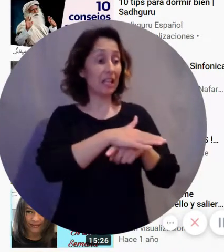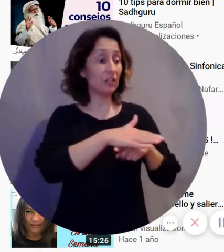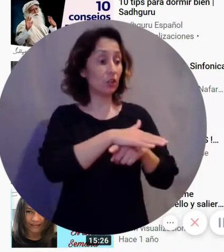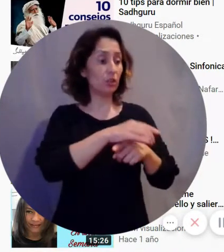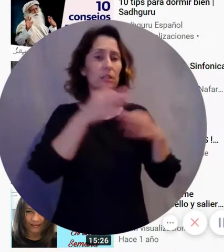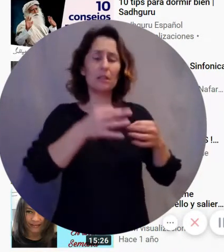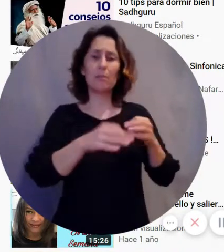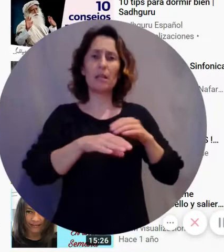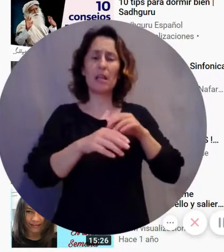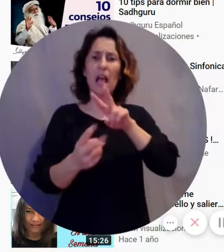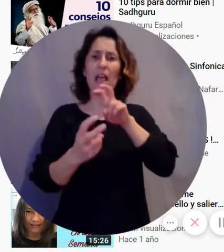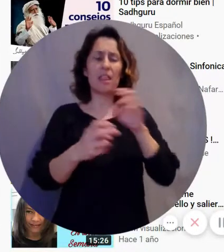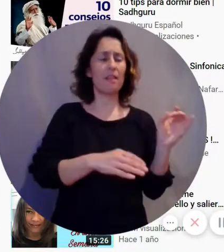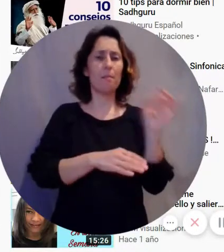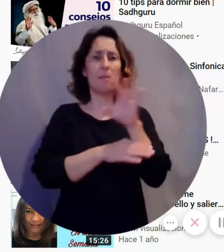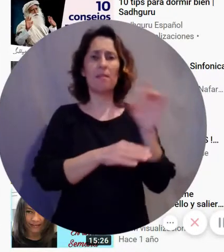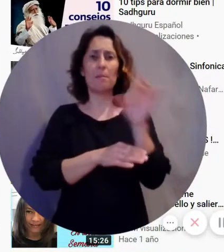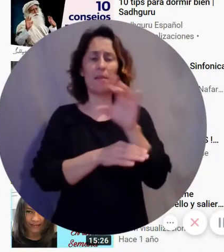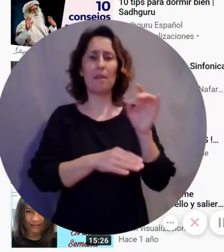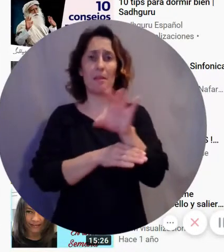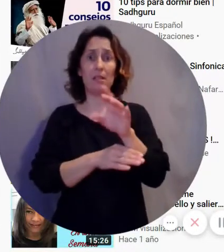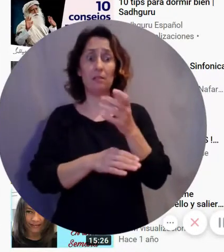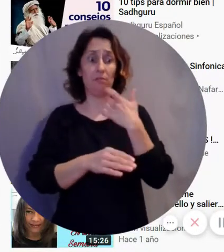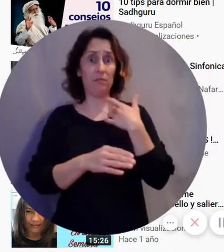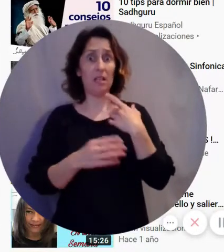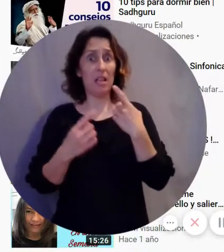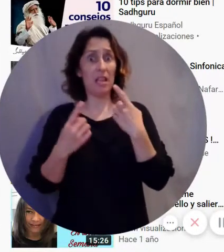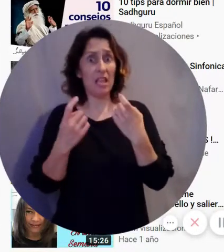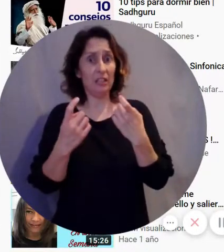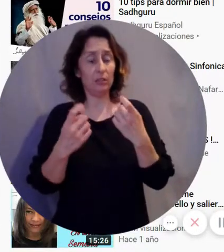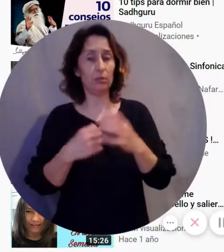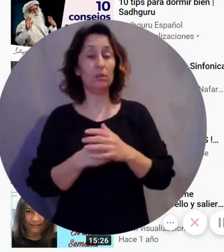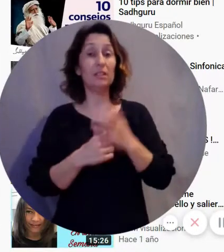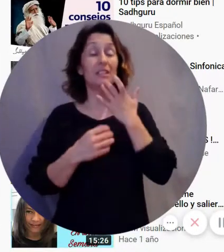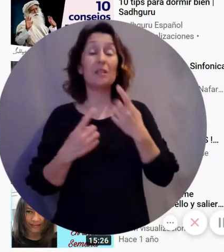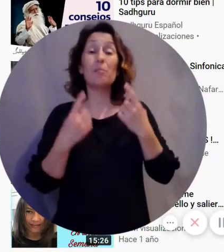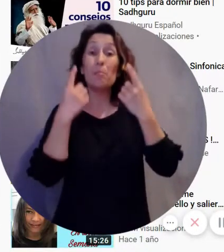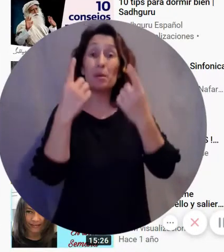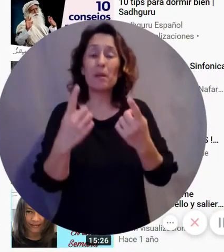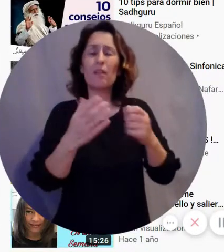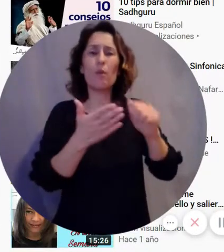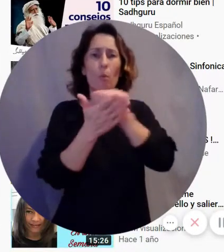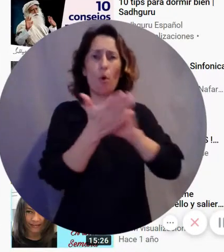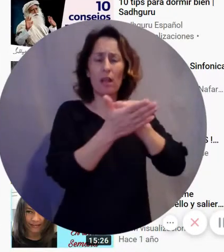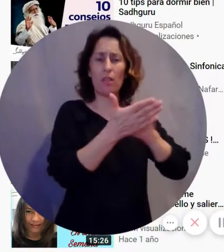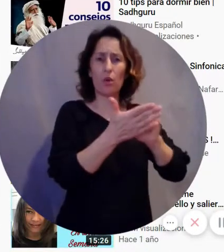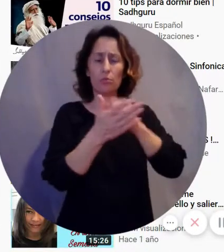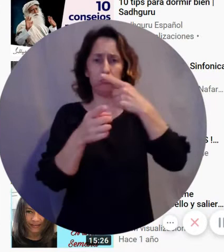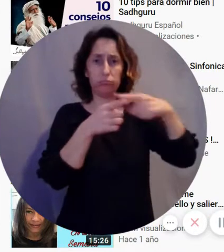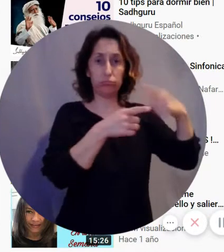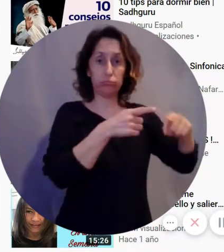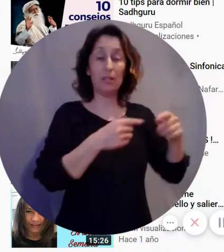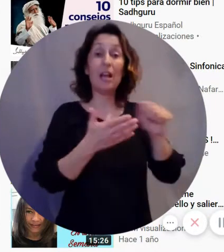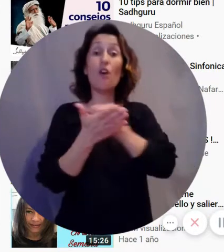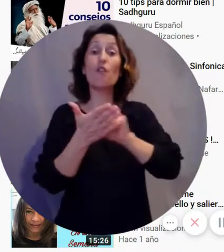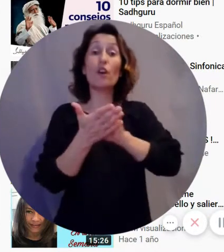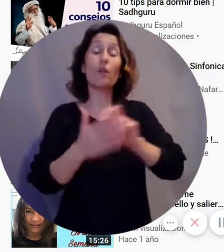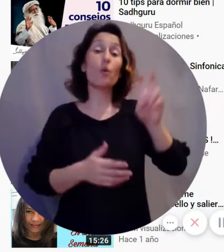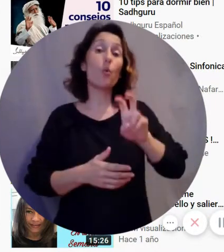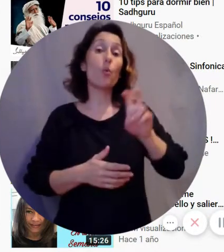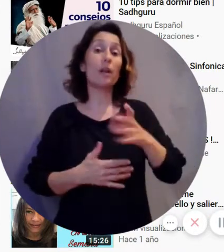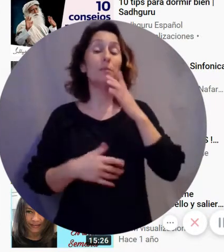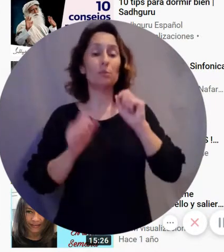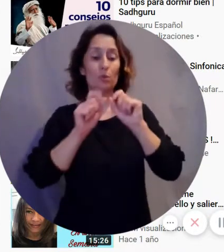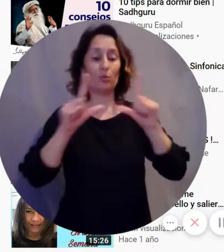declaración. Si no es tu primer acceso, puede que te encuentres con más de un borrador. El borrador activo es el que aparece pintado de amarillo.